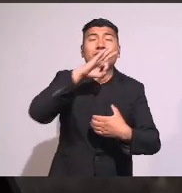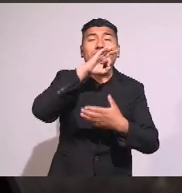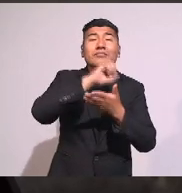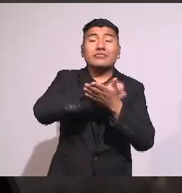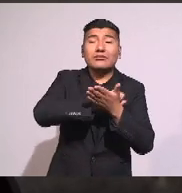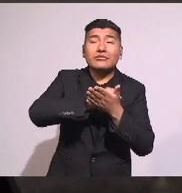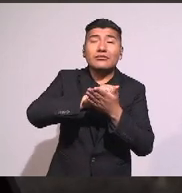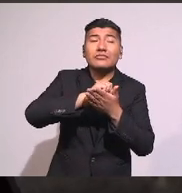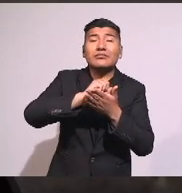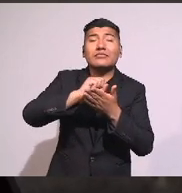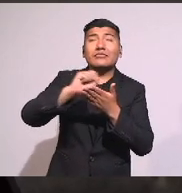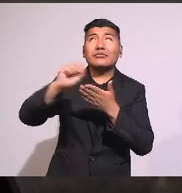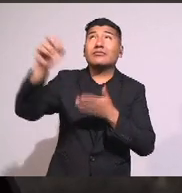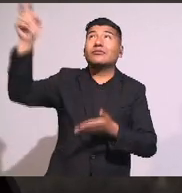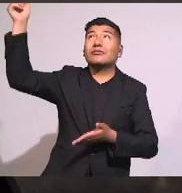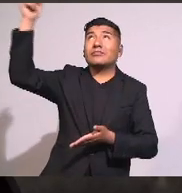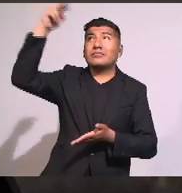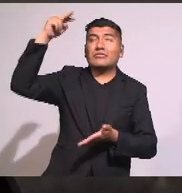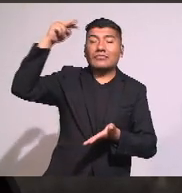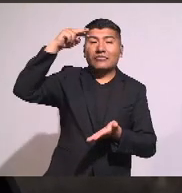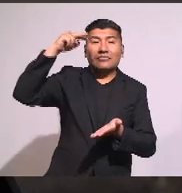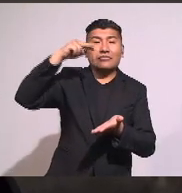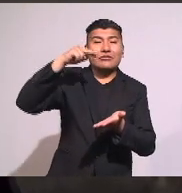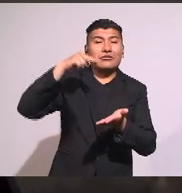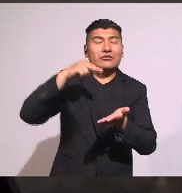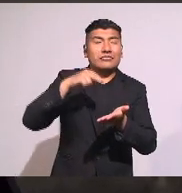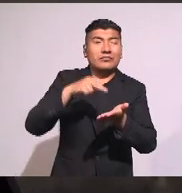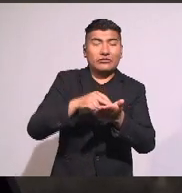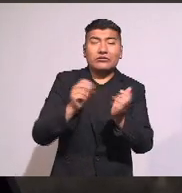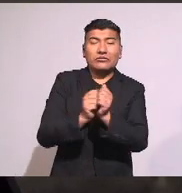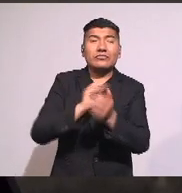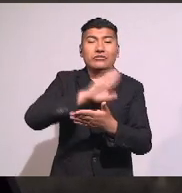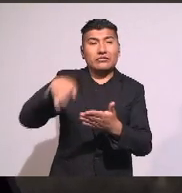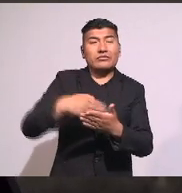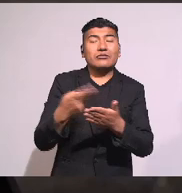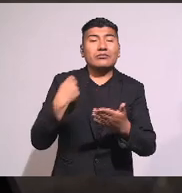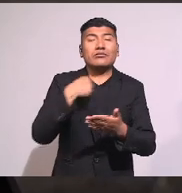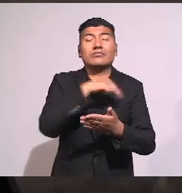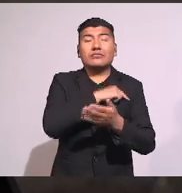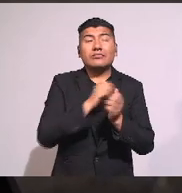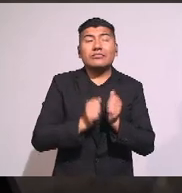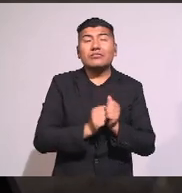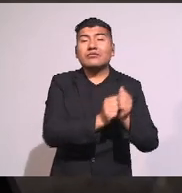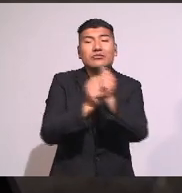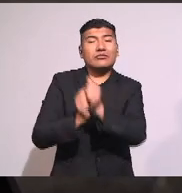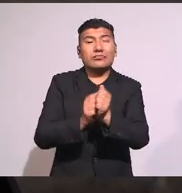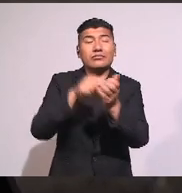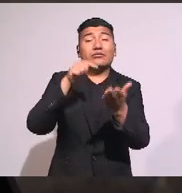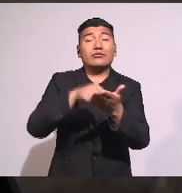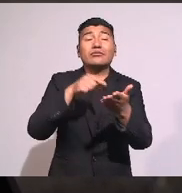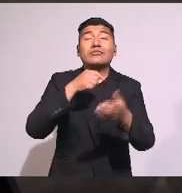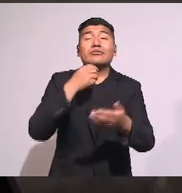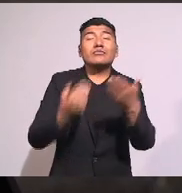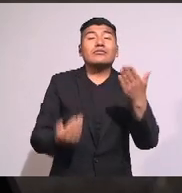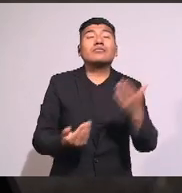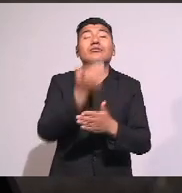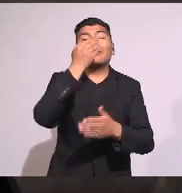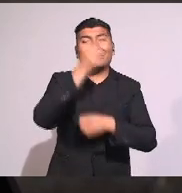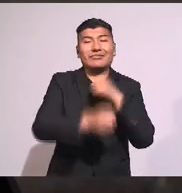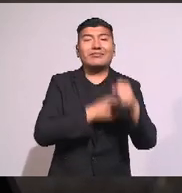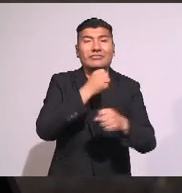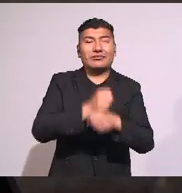Espíritu Santo que baje y que esté con todos nosotros. Que este año que ya